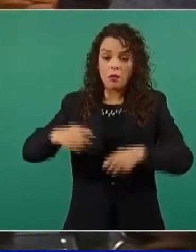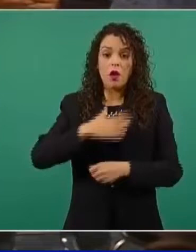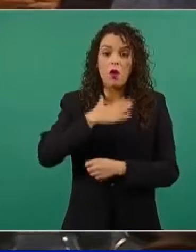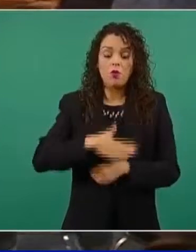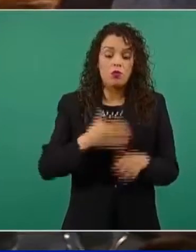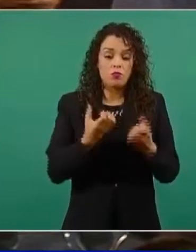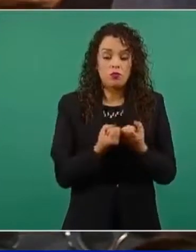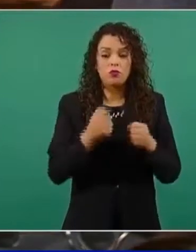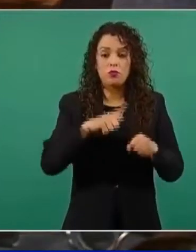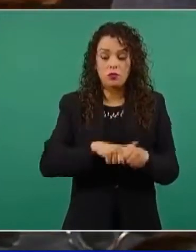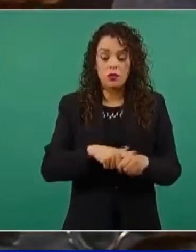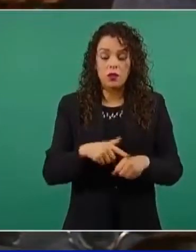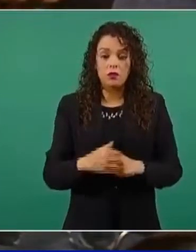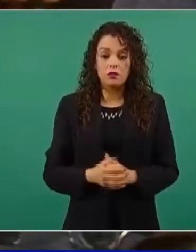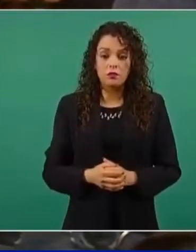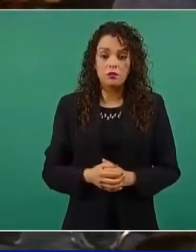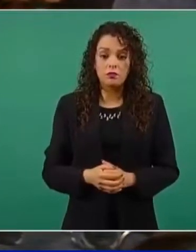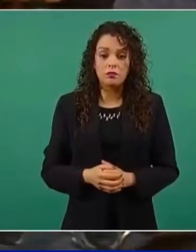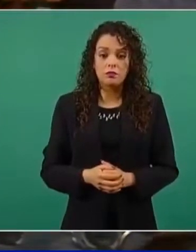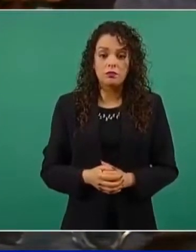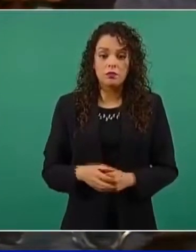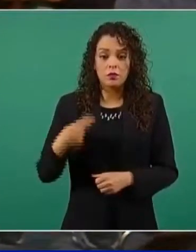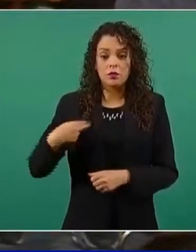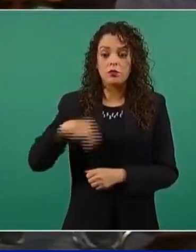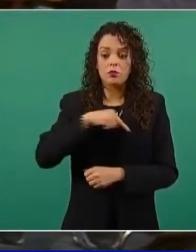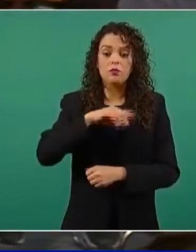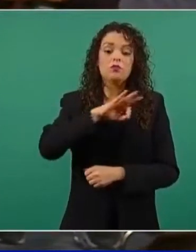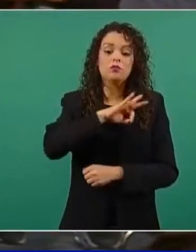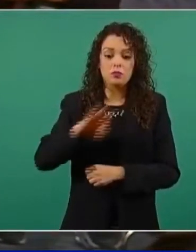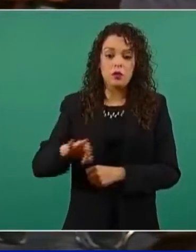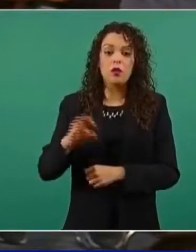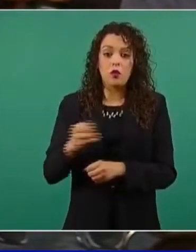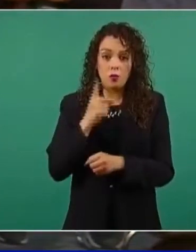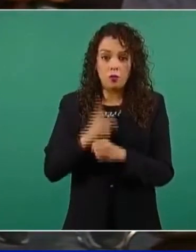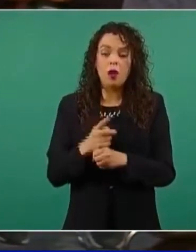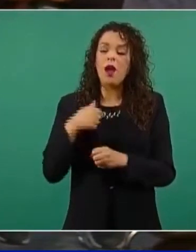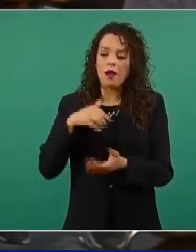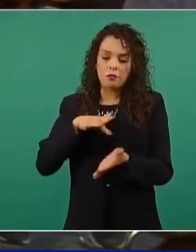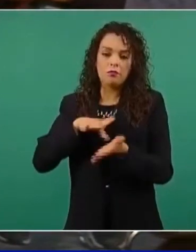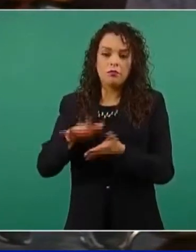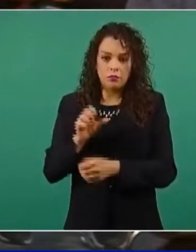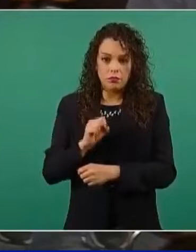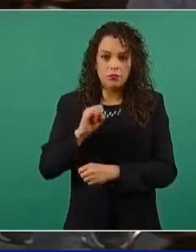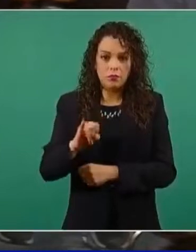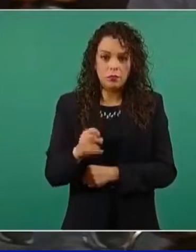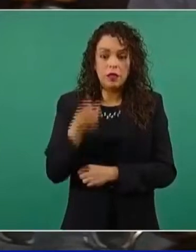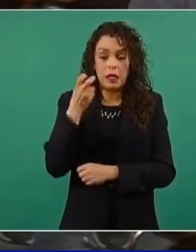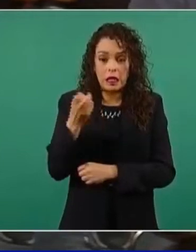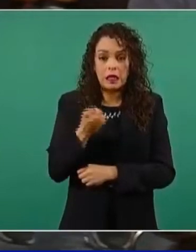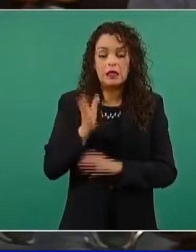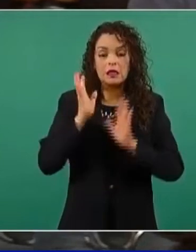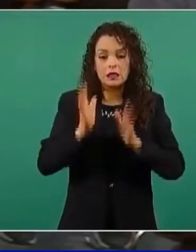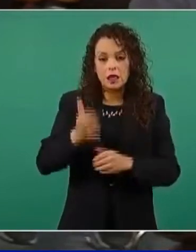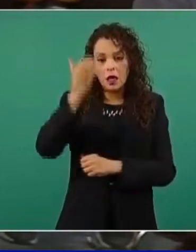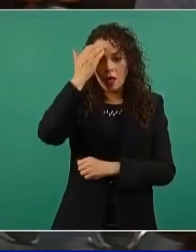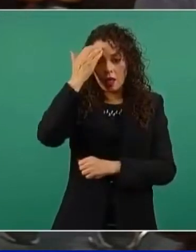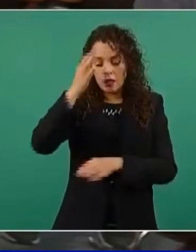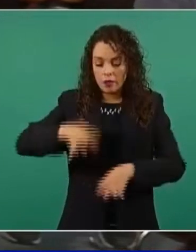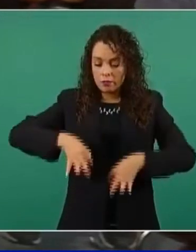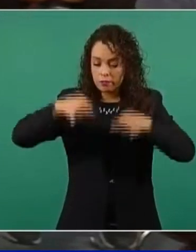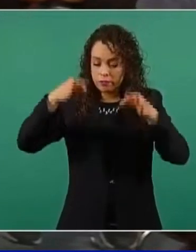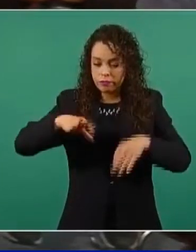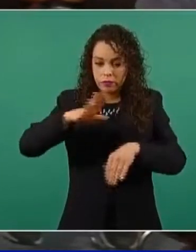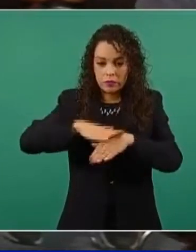donde podemos los que hemos tenido esa oportunidad. Es así que conocimos y conocemos de forma precisa